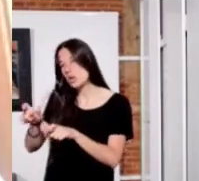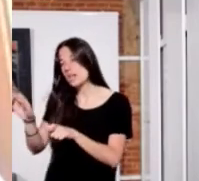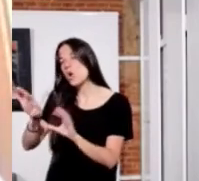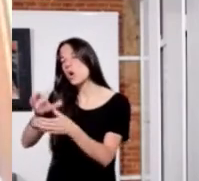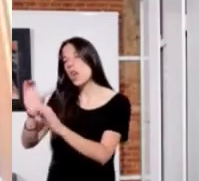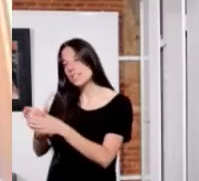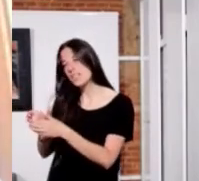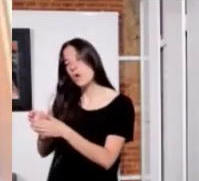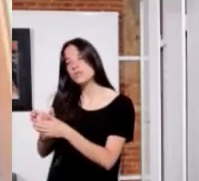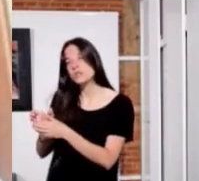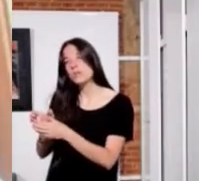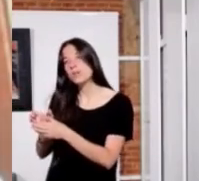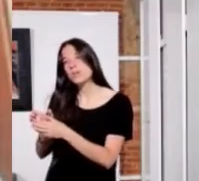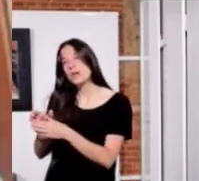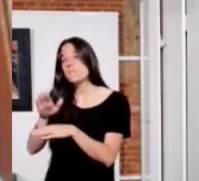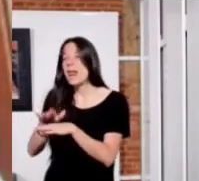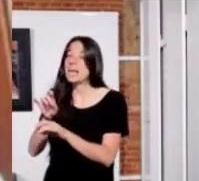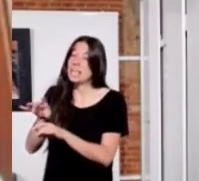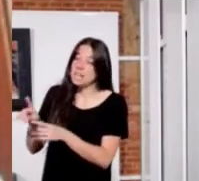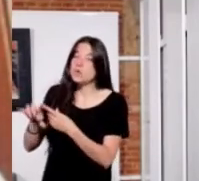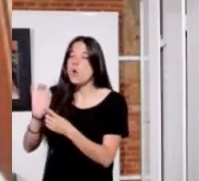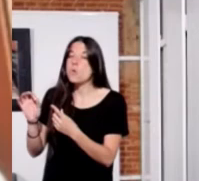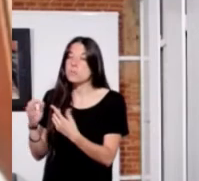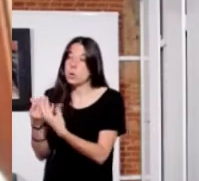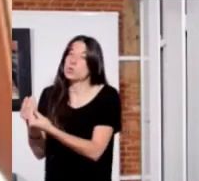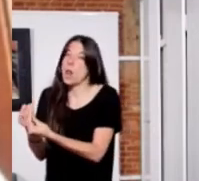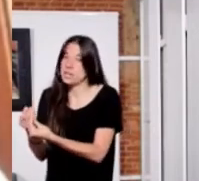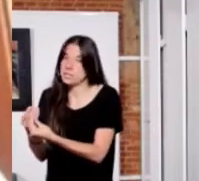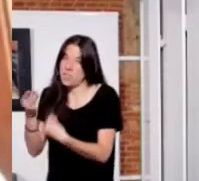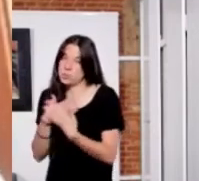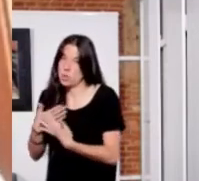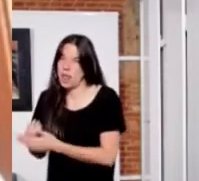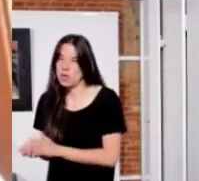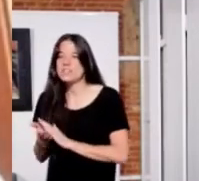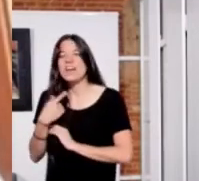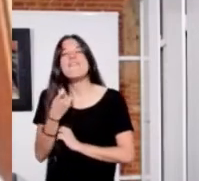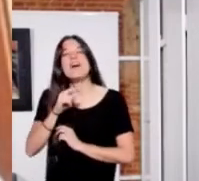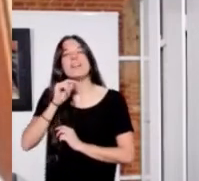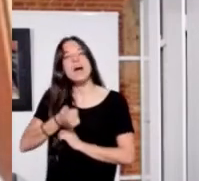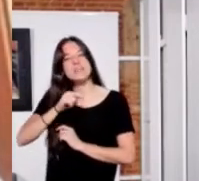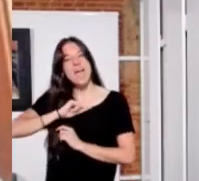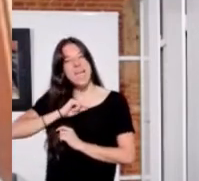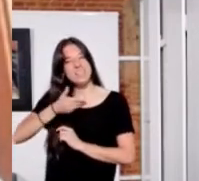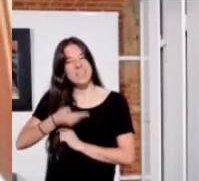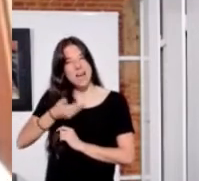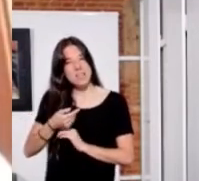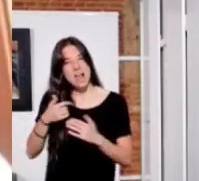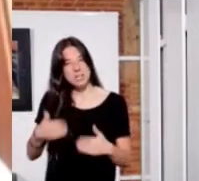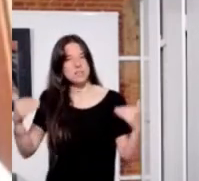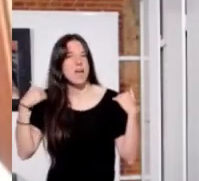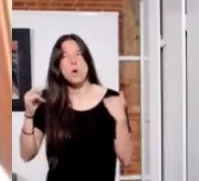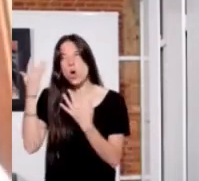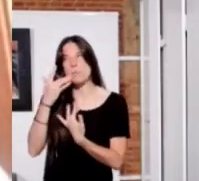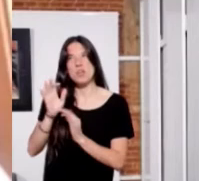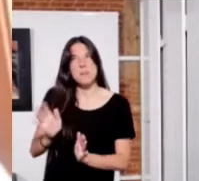para quienes por los cuales hacemos el voluntariado. Nos hace falta más ética de la responsabilidad que de la mera convicción. Cuando se